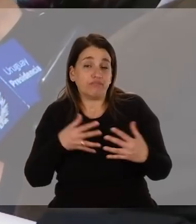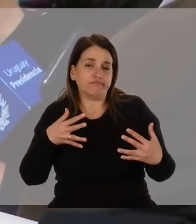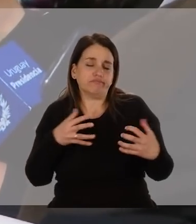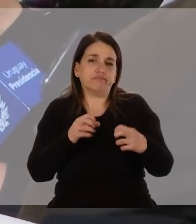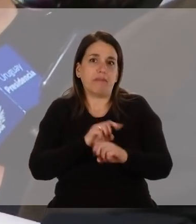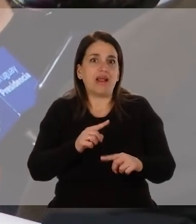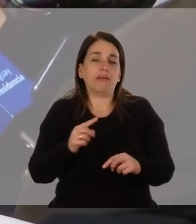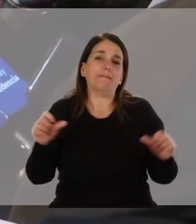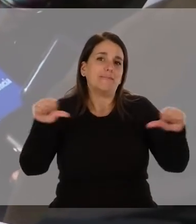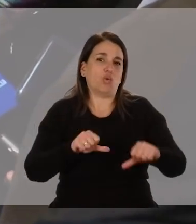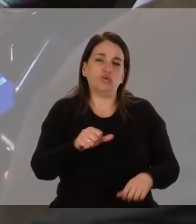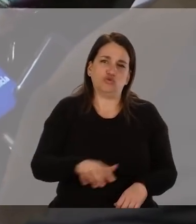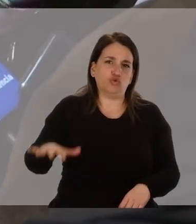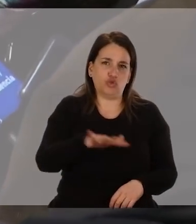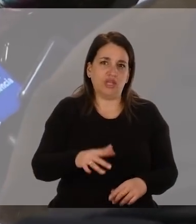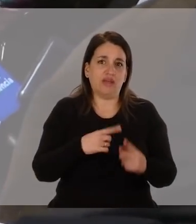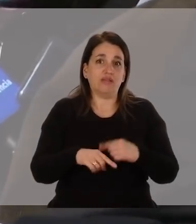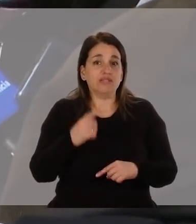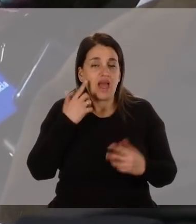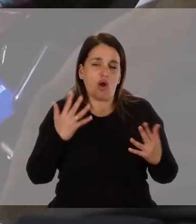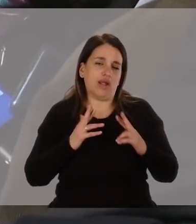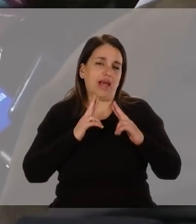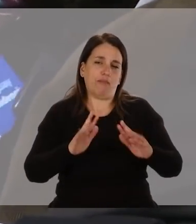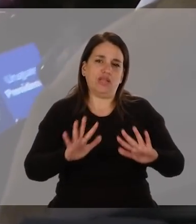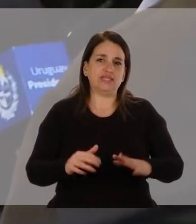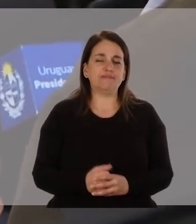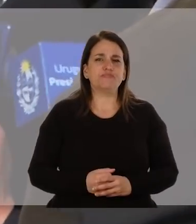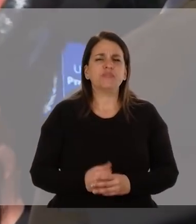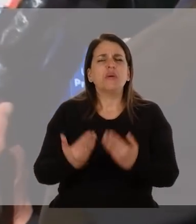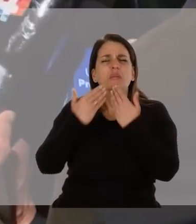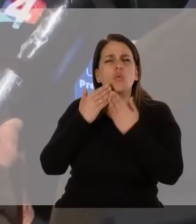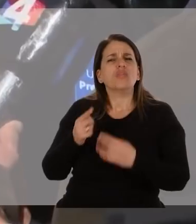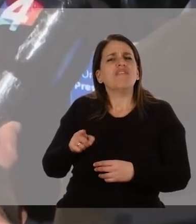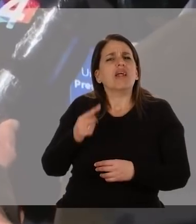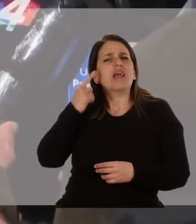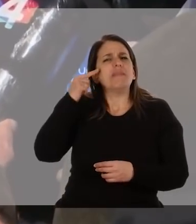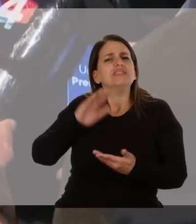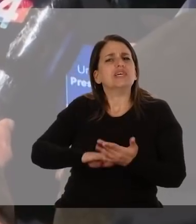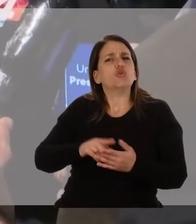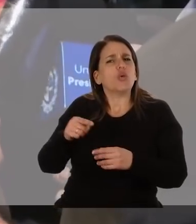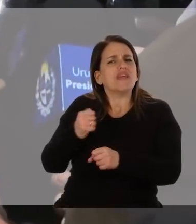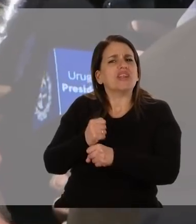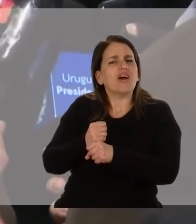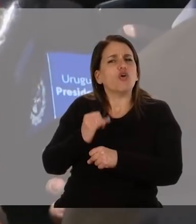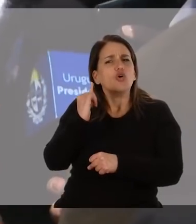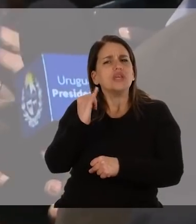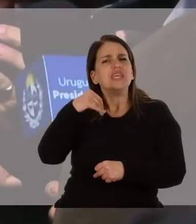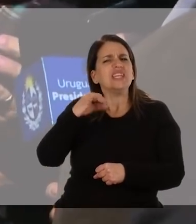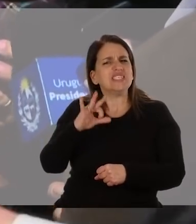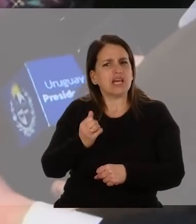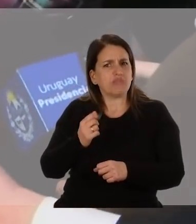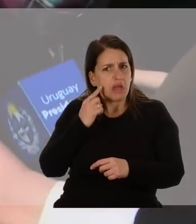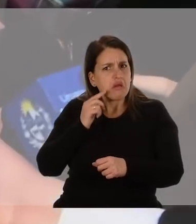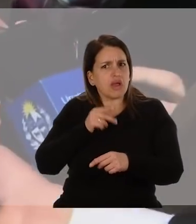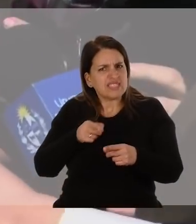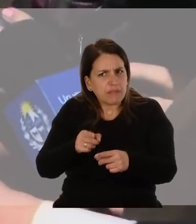la población. Así que hasta ahí es que les puedo contestar. ¿Usted cómo valora el funcionamiento de INISA hasta ahora? ¿Hay un seguimiento?